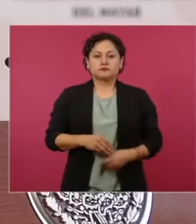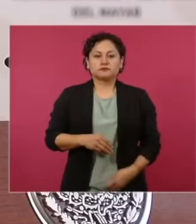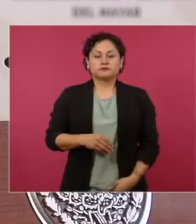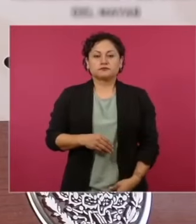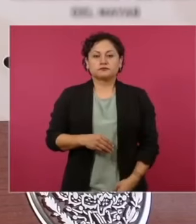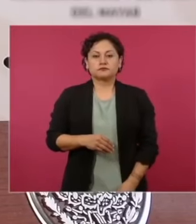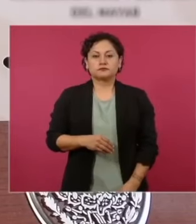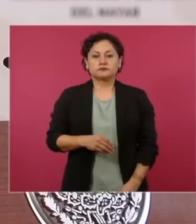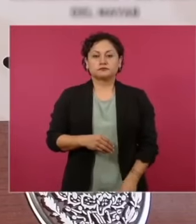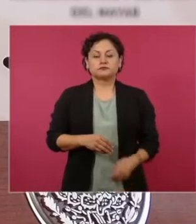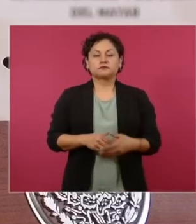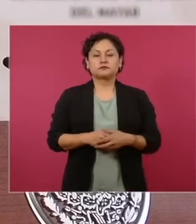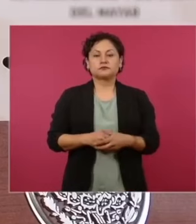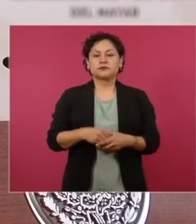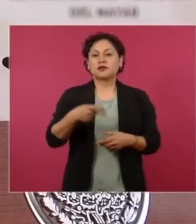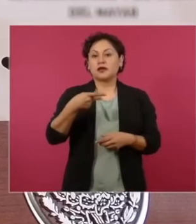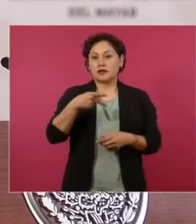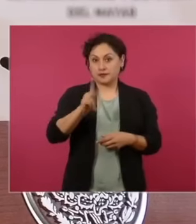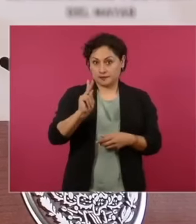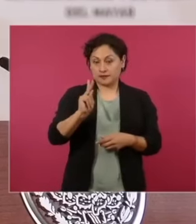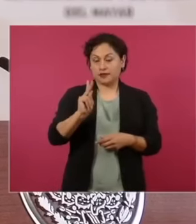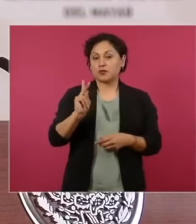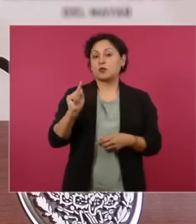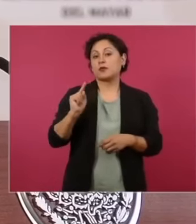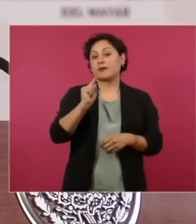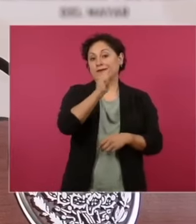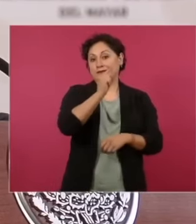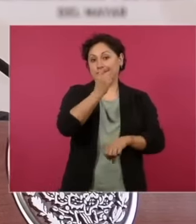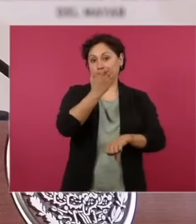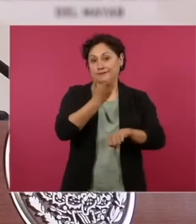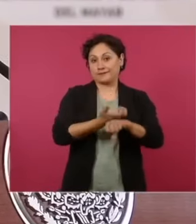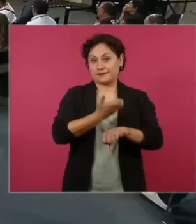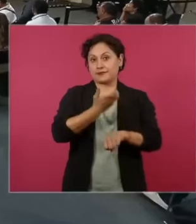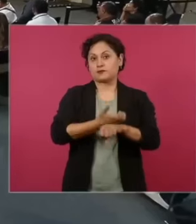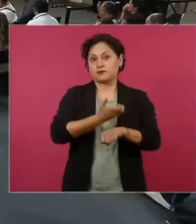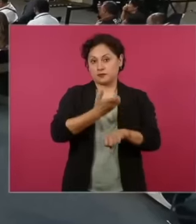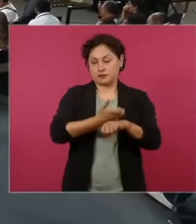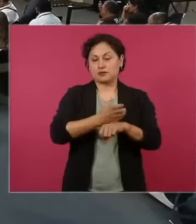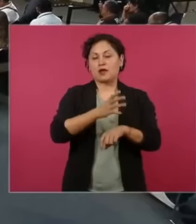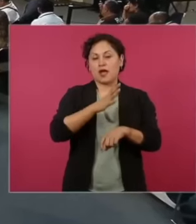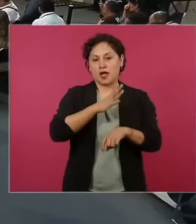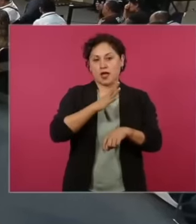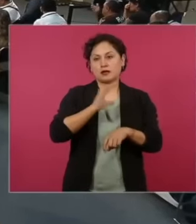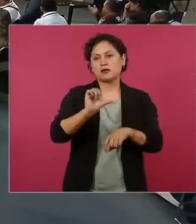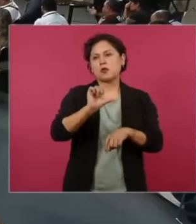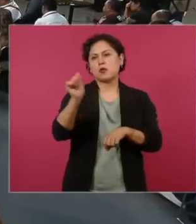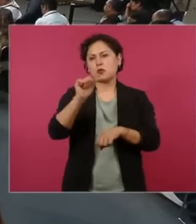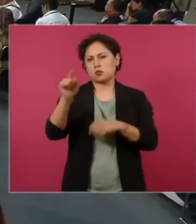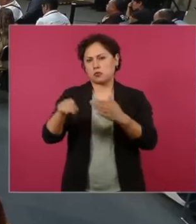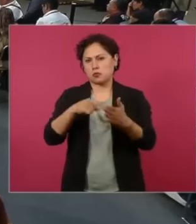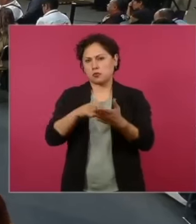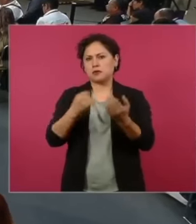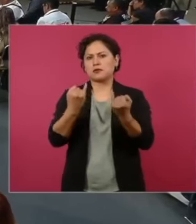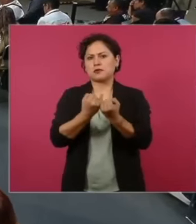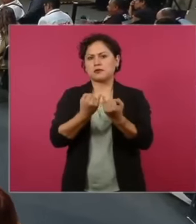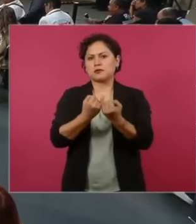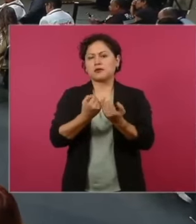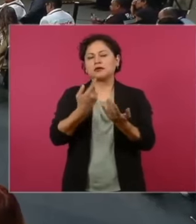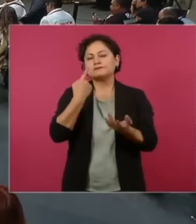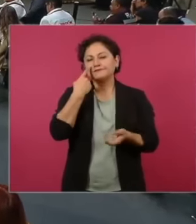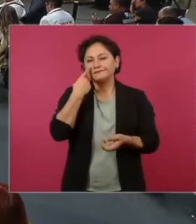Pero sí hay en Estados Unidos y en otras partes. Pues hay organizaciones